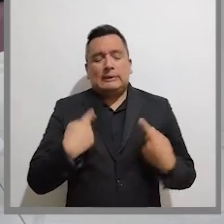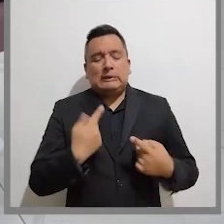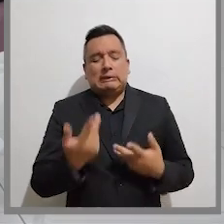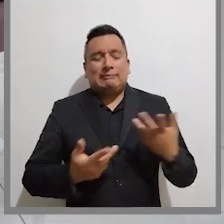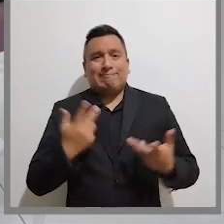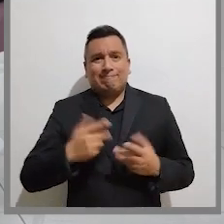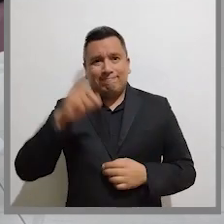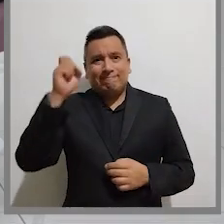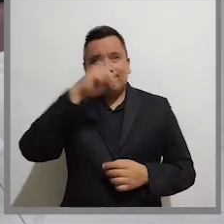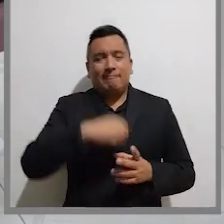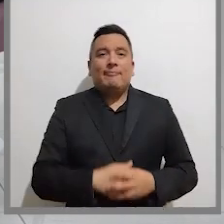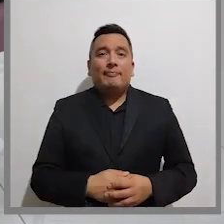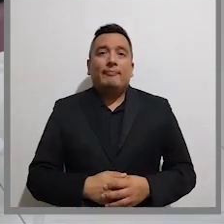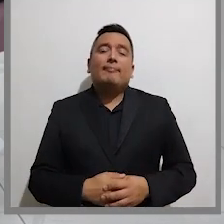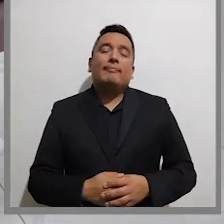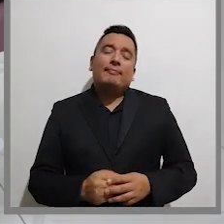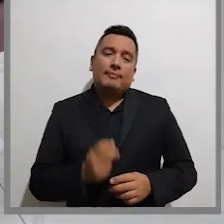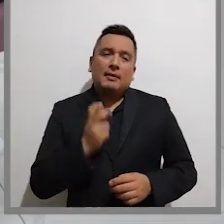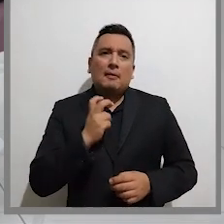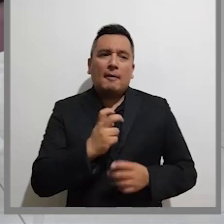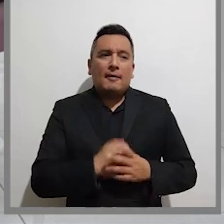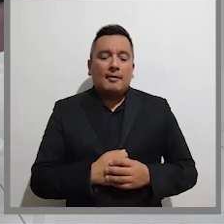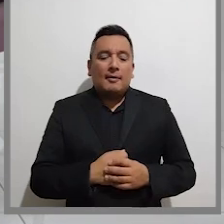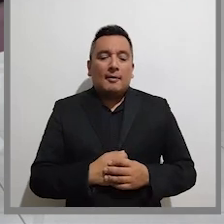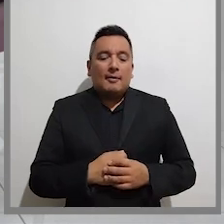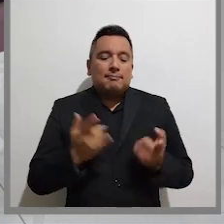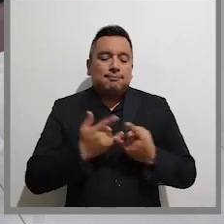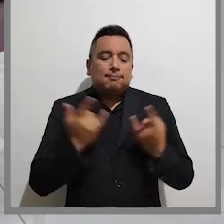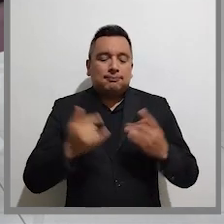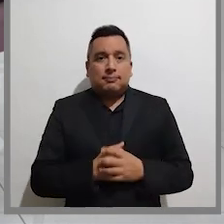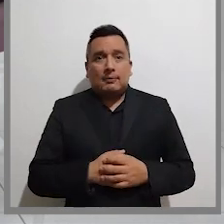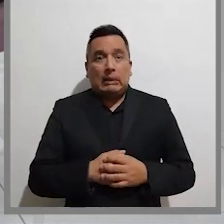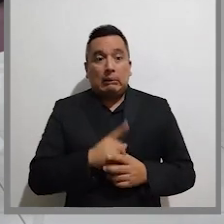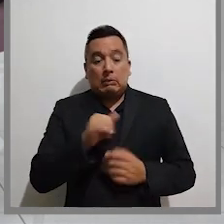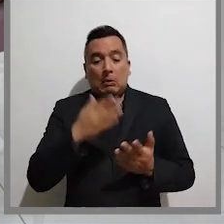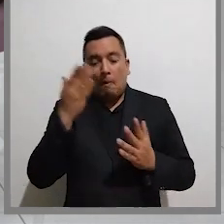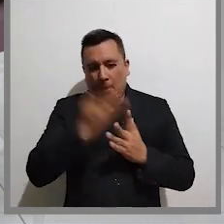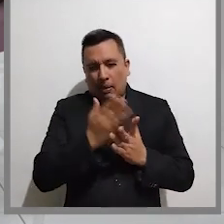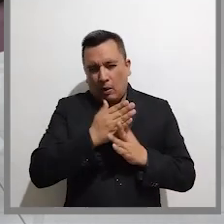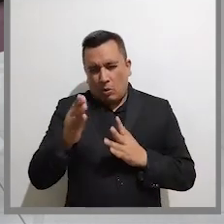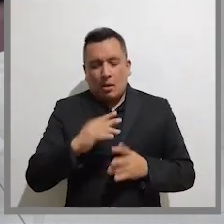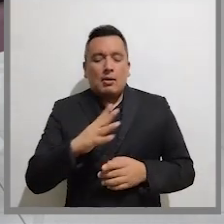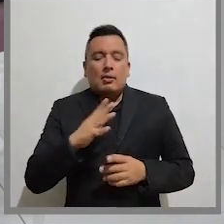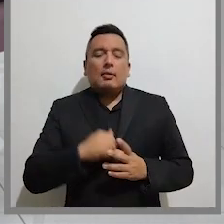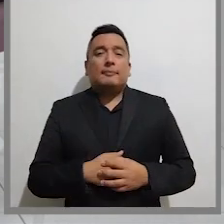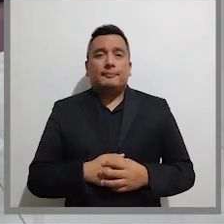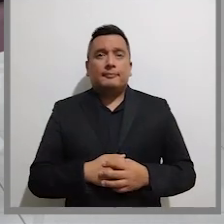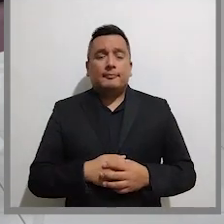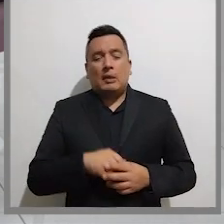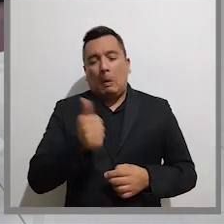víctima. Entonces, en ese sentido, nos pasa esa parte de la historia. Luego nos pasa la parte de